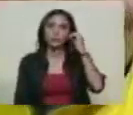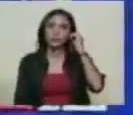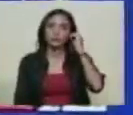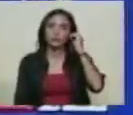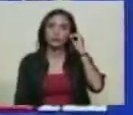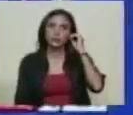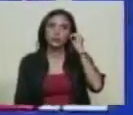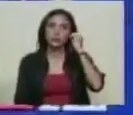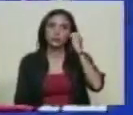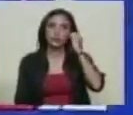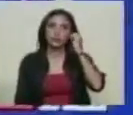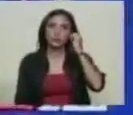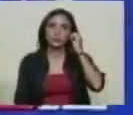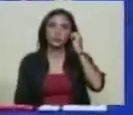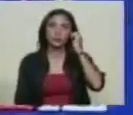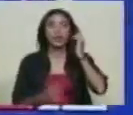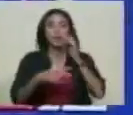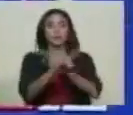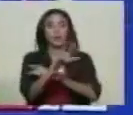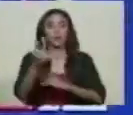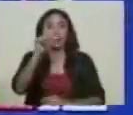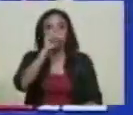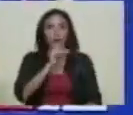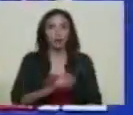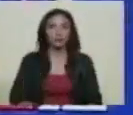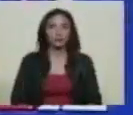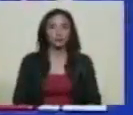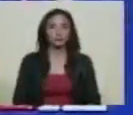Tiene 23 años.